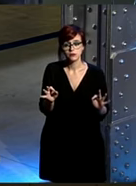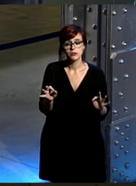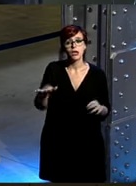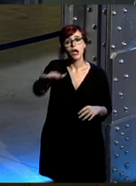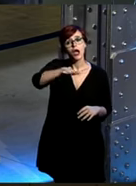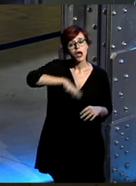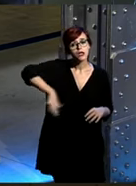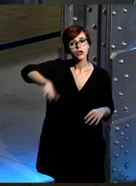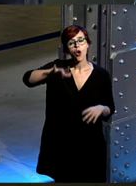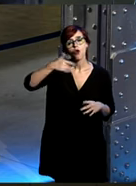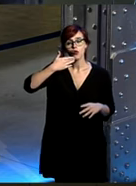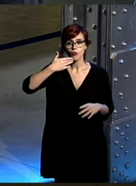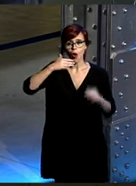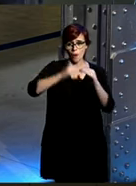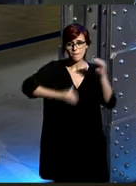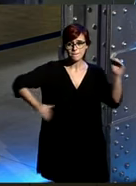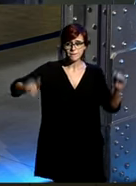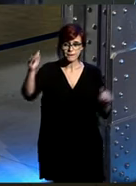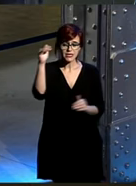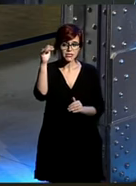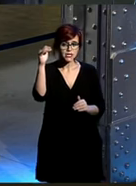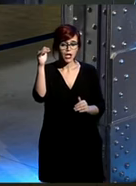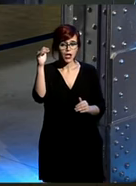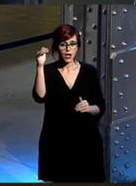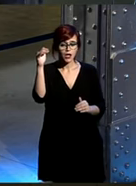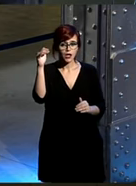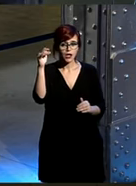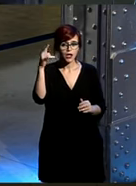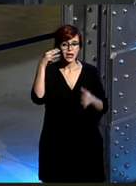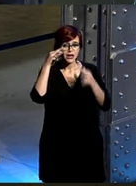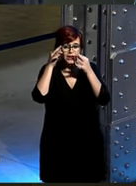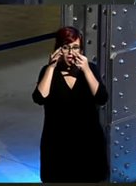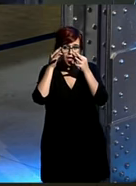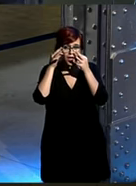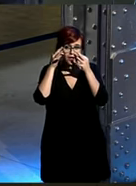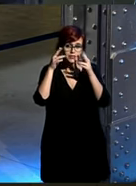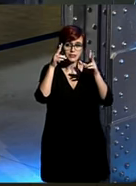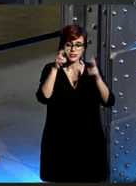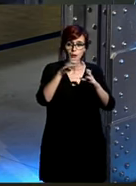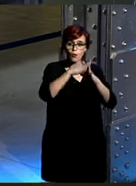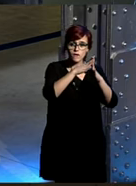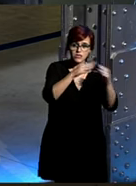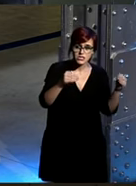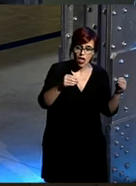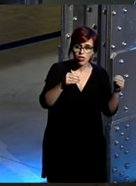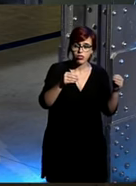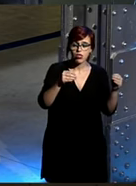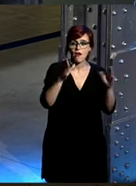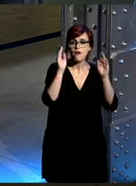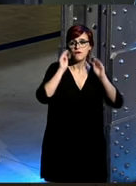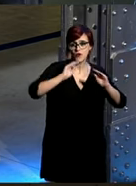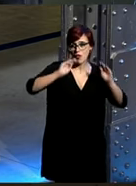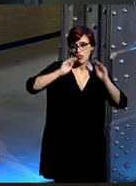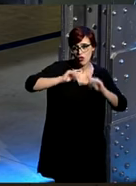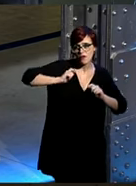ahí como una especie de brecha entre lo reglado, lo que aporta la universidad o aporta la formación